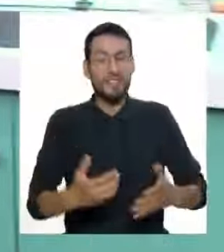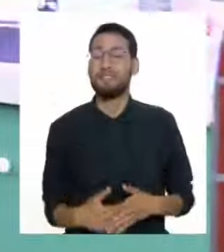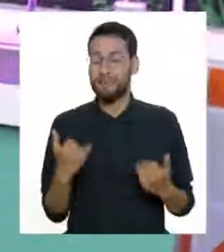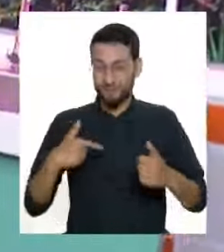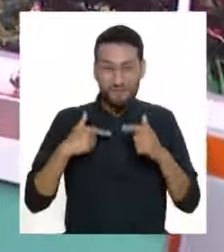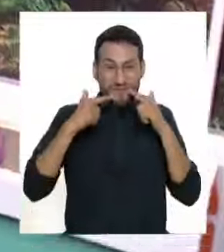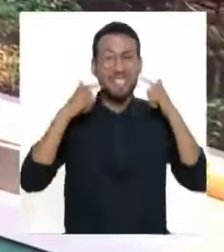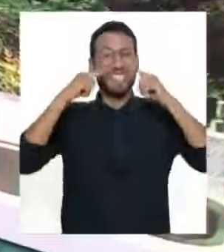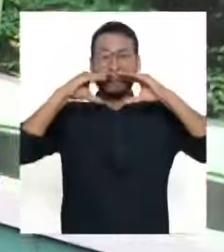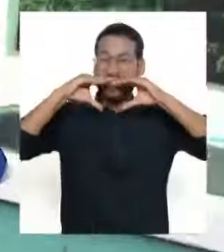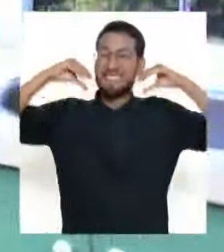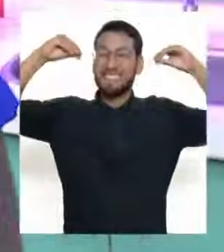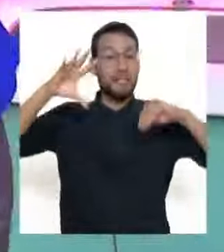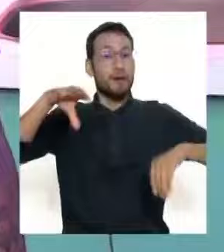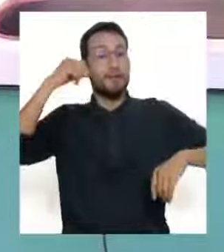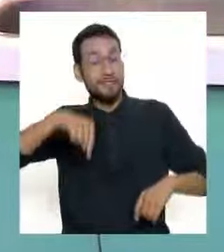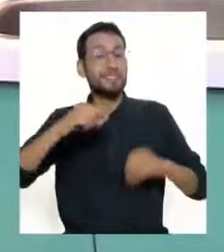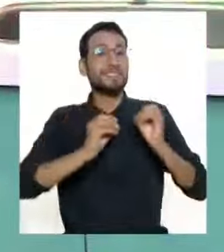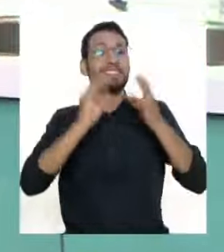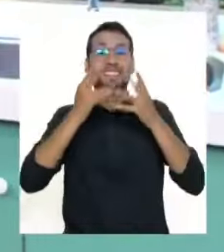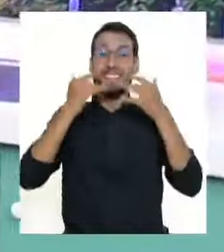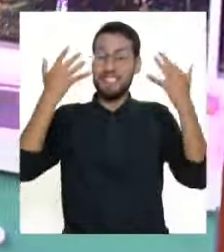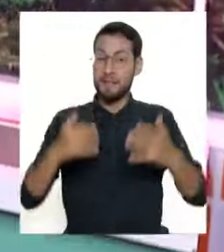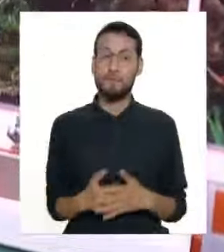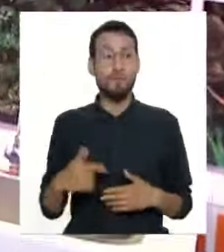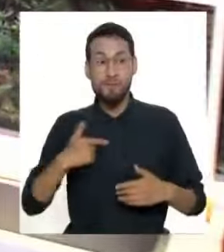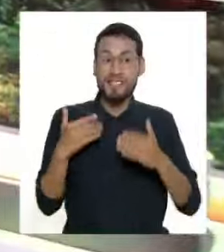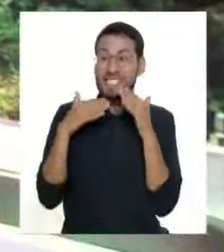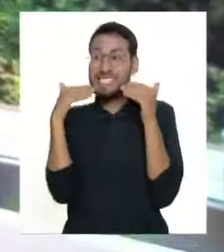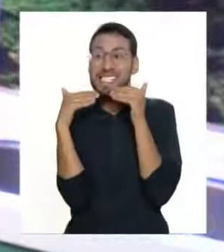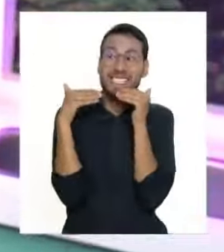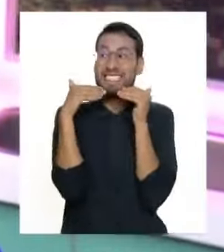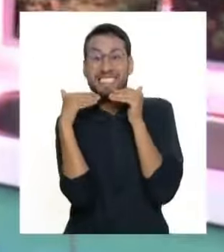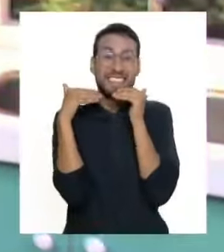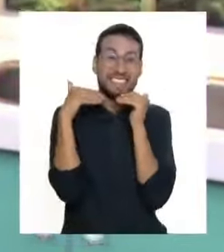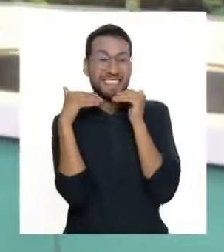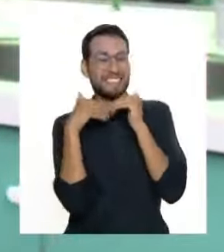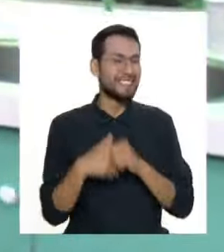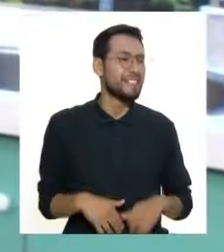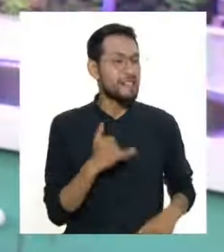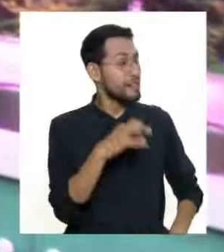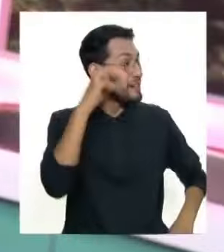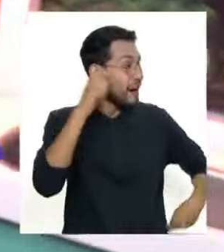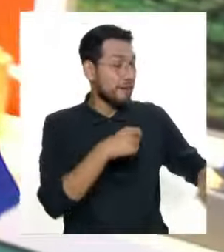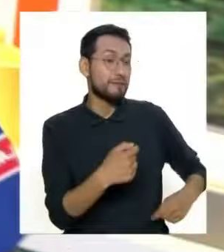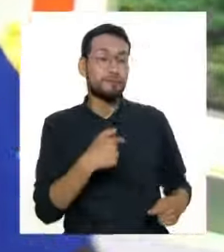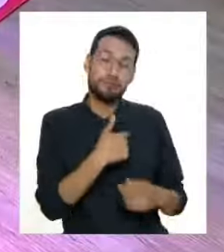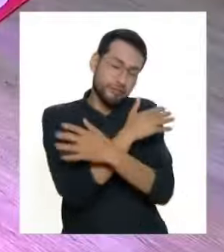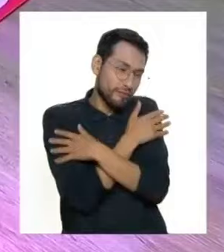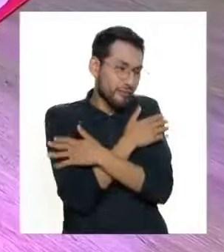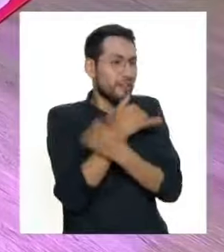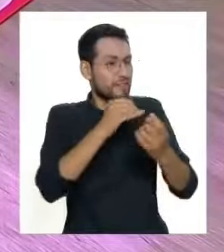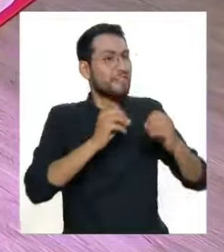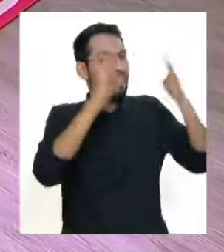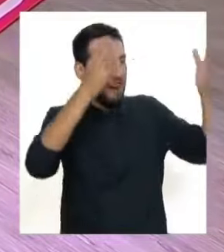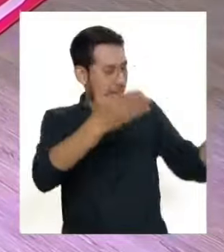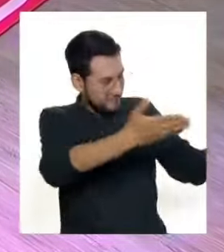Sonrisa es más grande porque es el día de la felicidad y estoy, pero no puedo parar de sonreír. ¡Pisu! Te quiero abrazar por el día de la